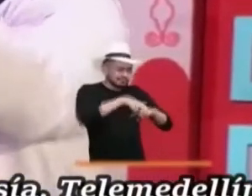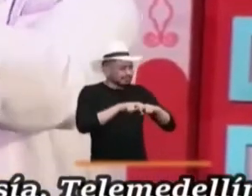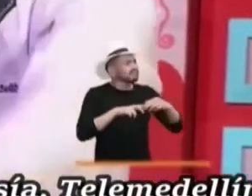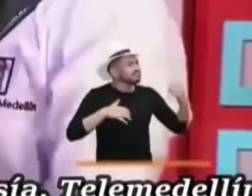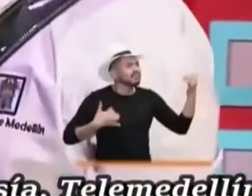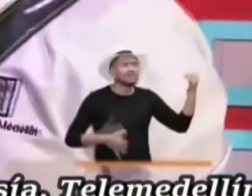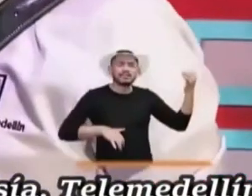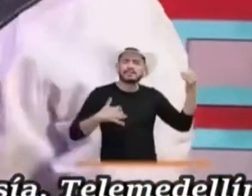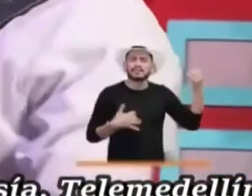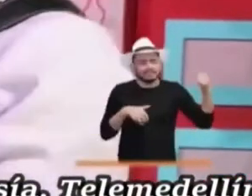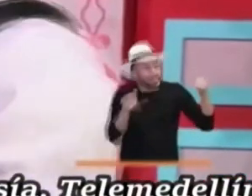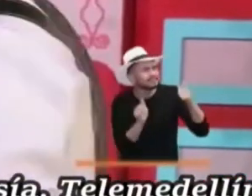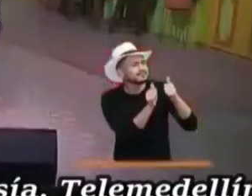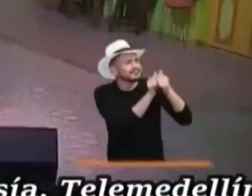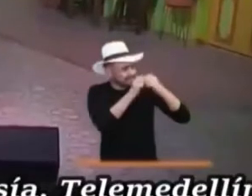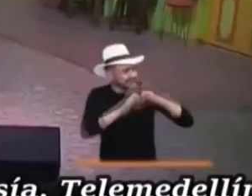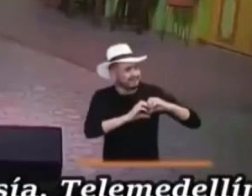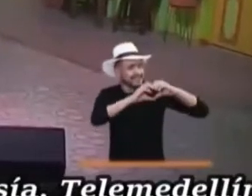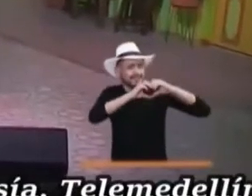con mi Julieta.